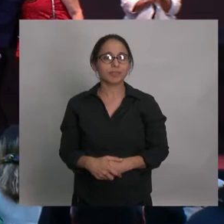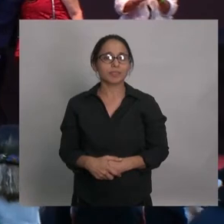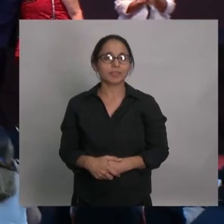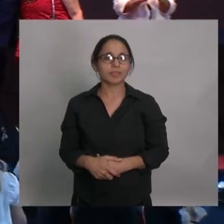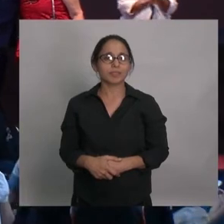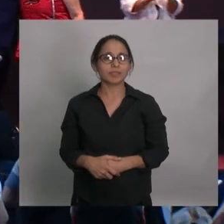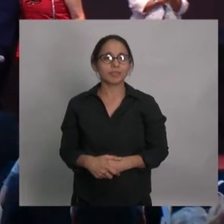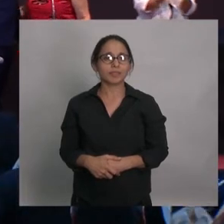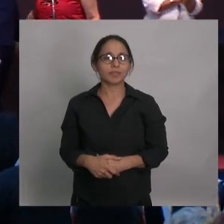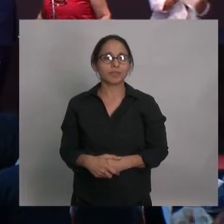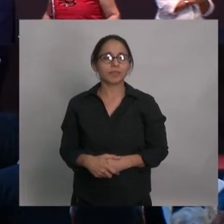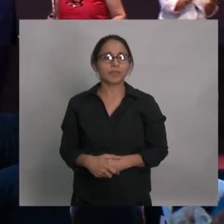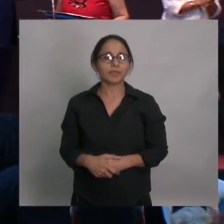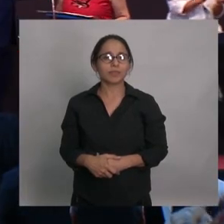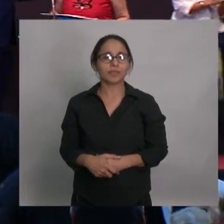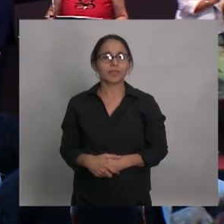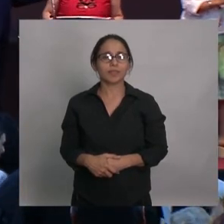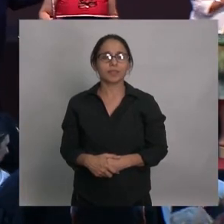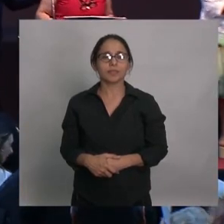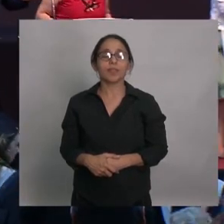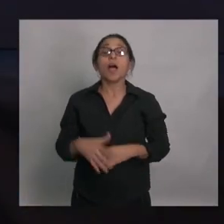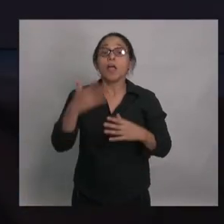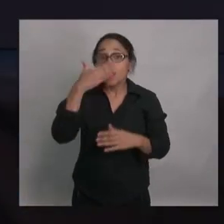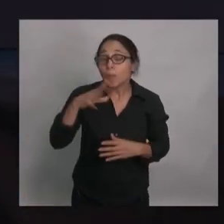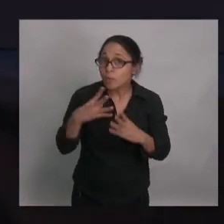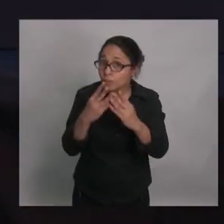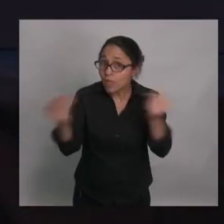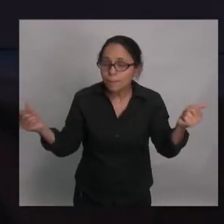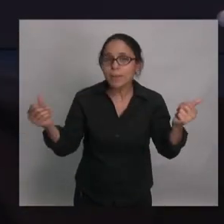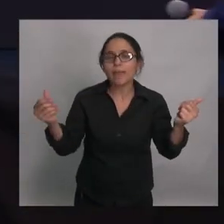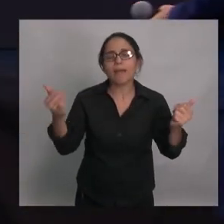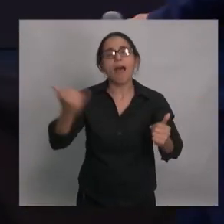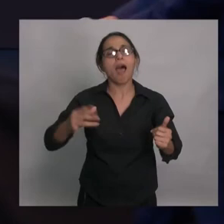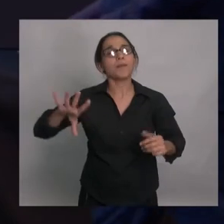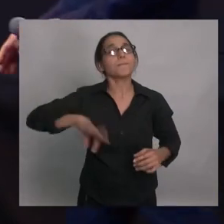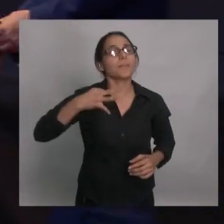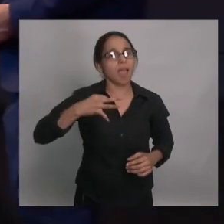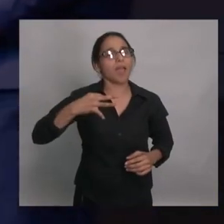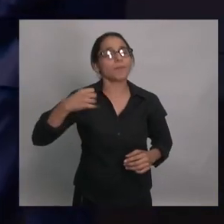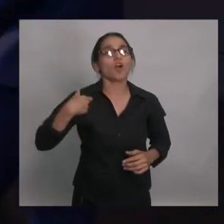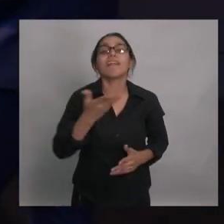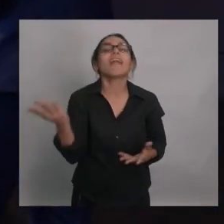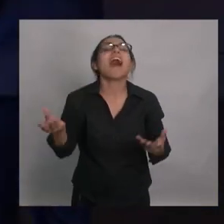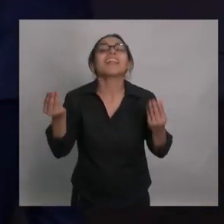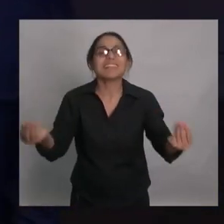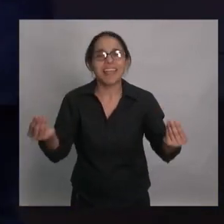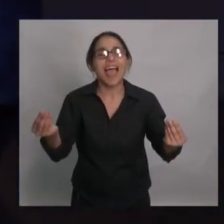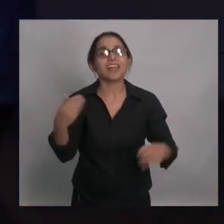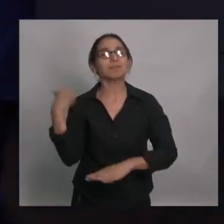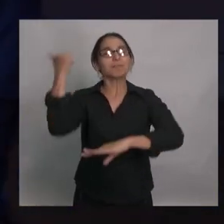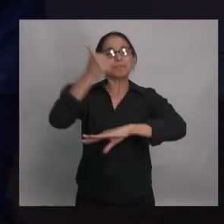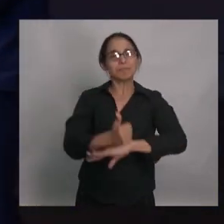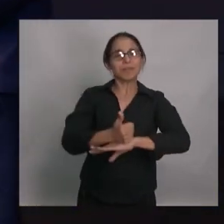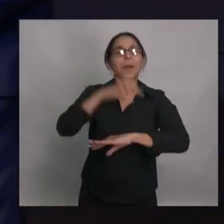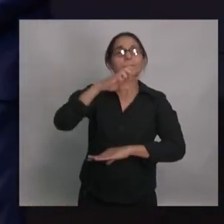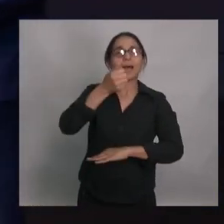después de estos premios que ya terminan hay un premio general en la presencia de teresa parodi y víctor heredia